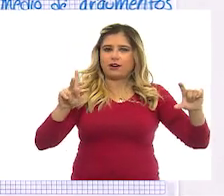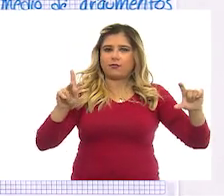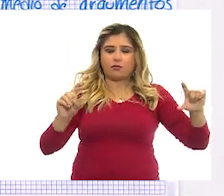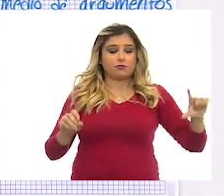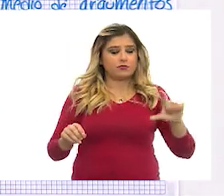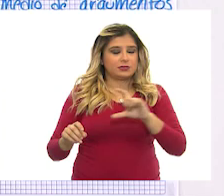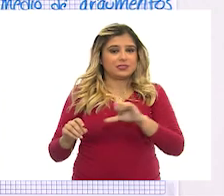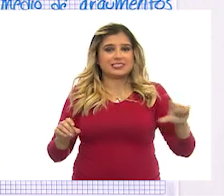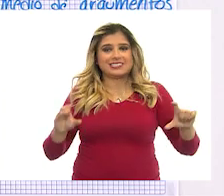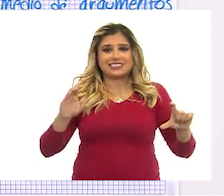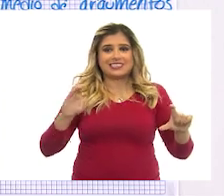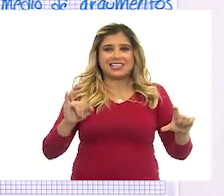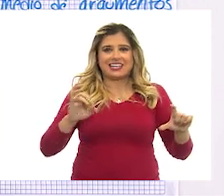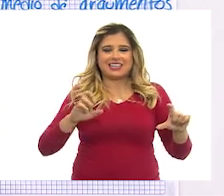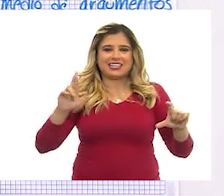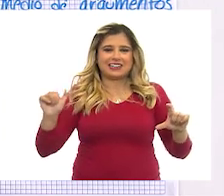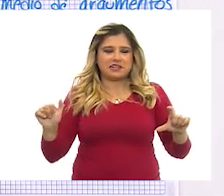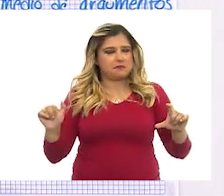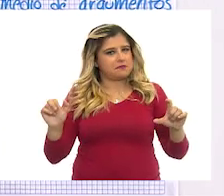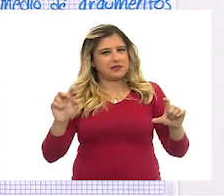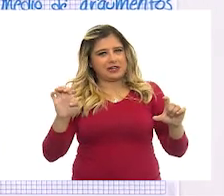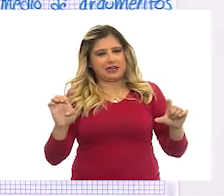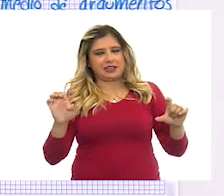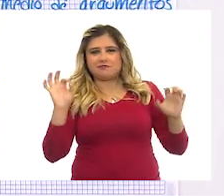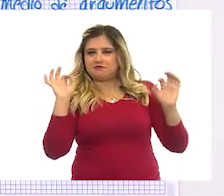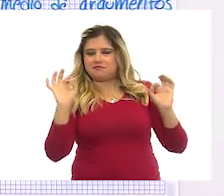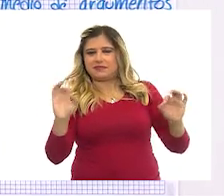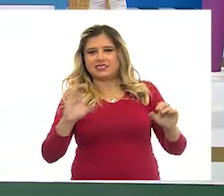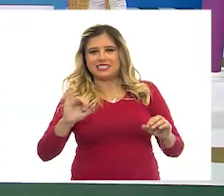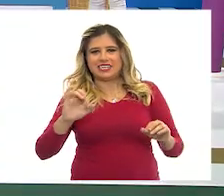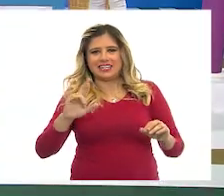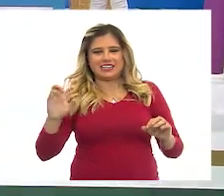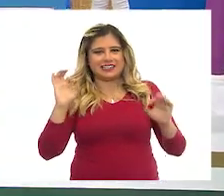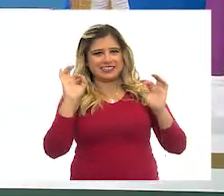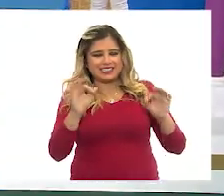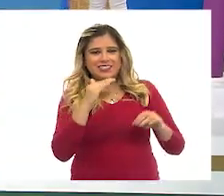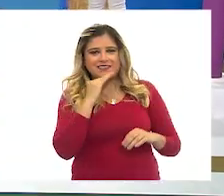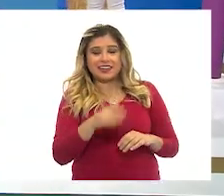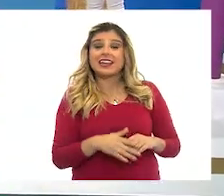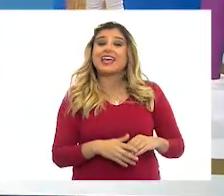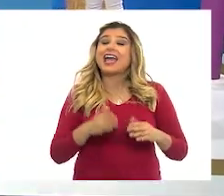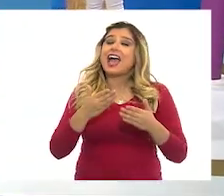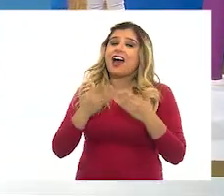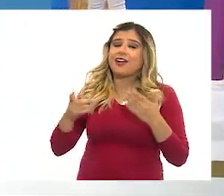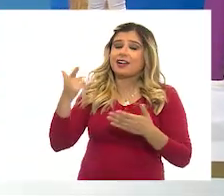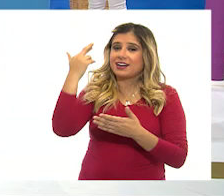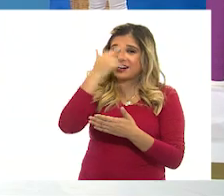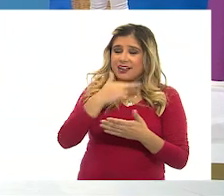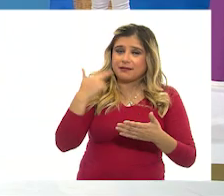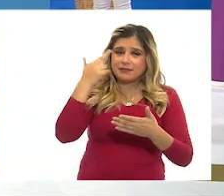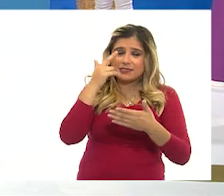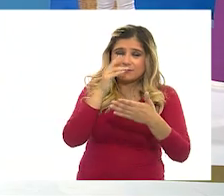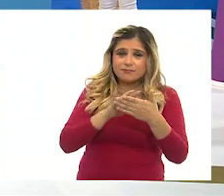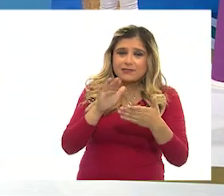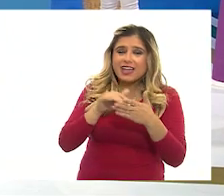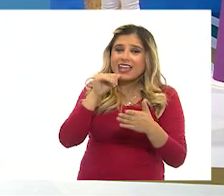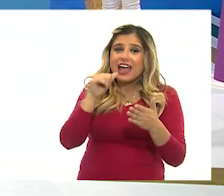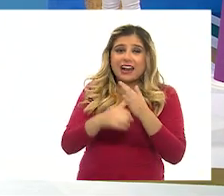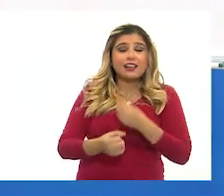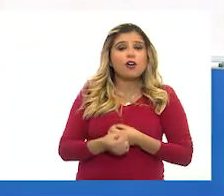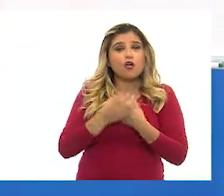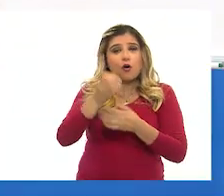Y fin, y listo, y ya con eso. No, María. Bueno, acabamos de revisar que la estructura de las cartas de